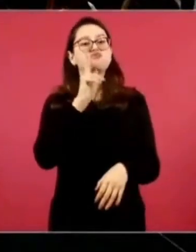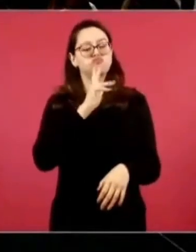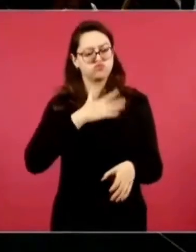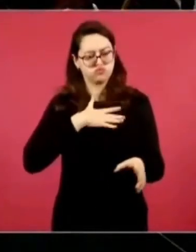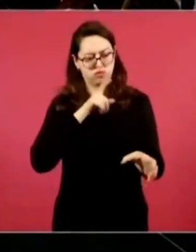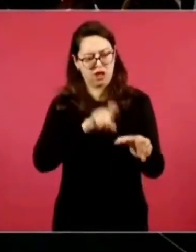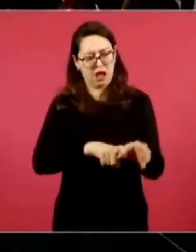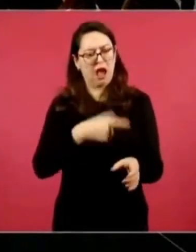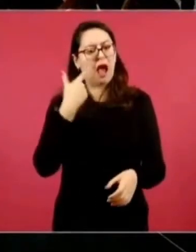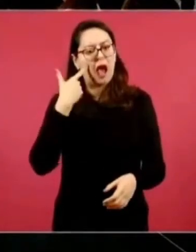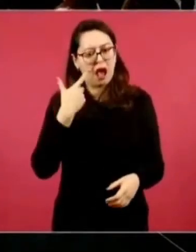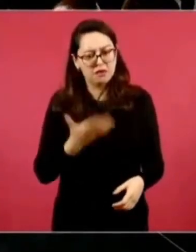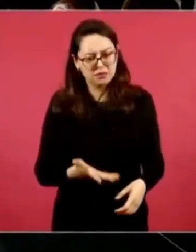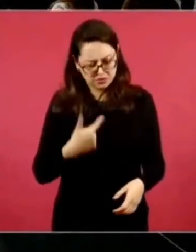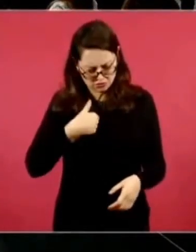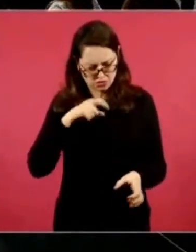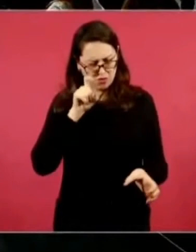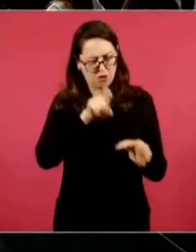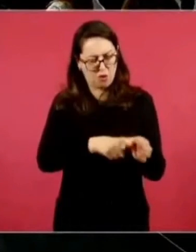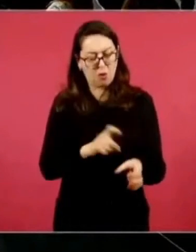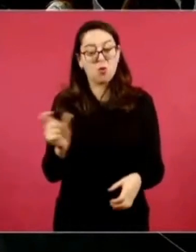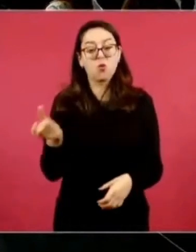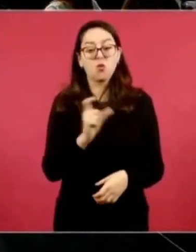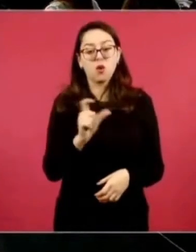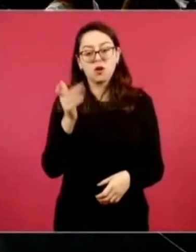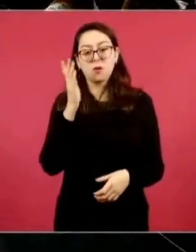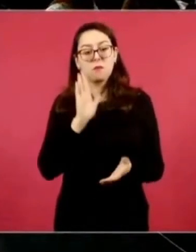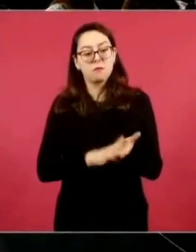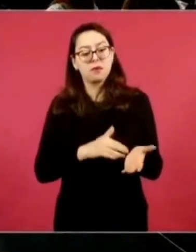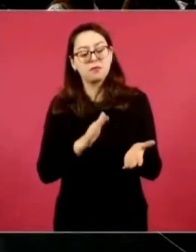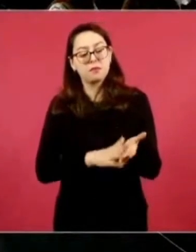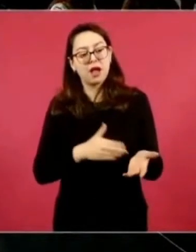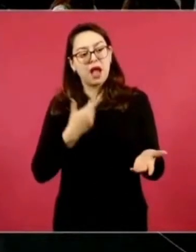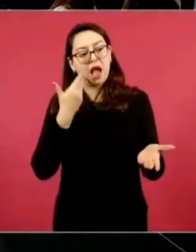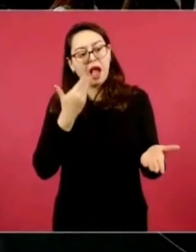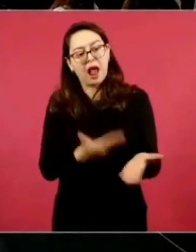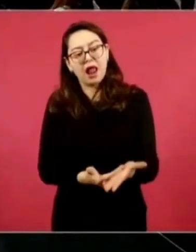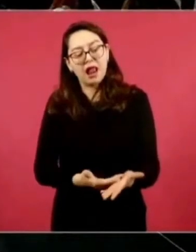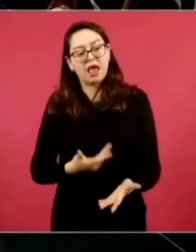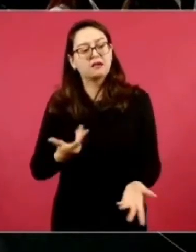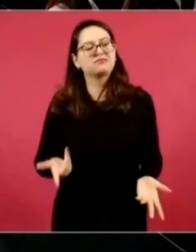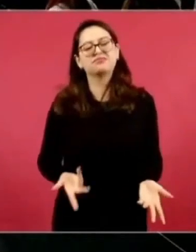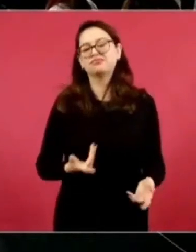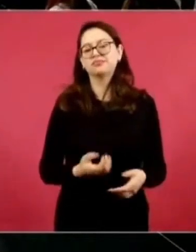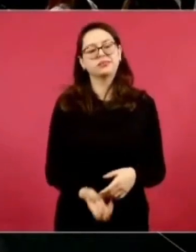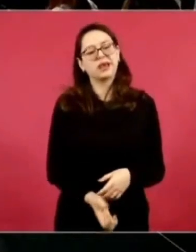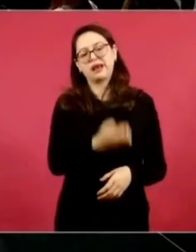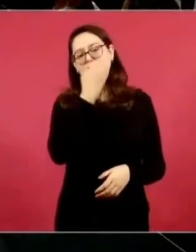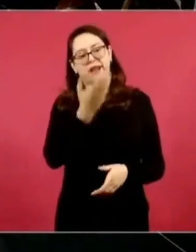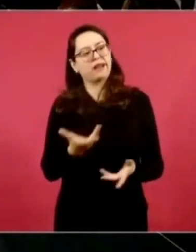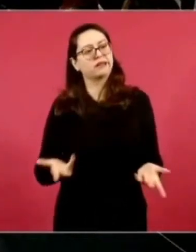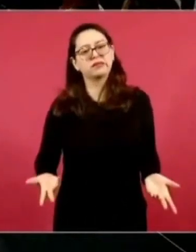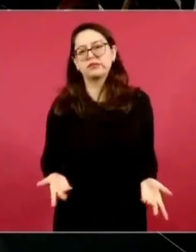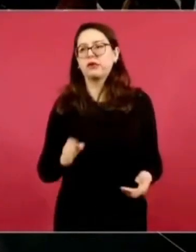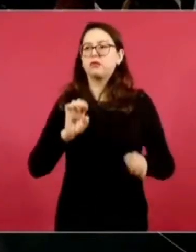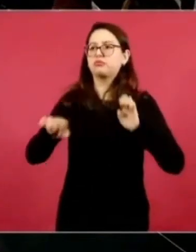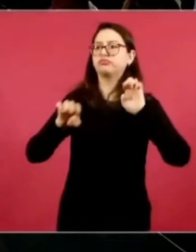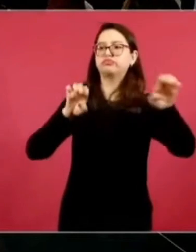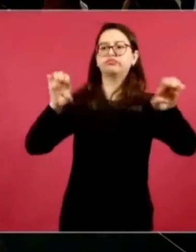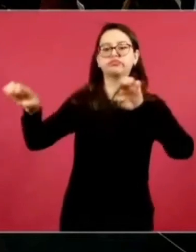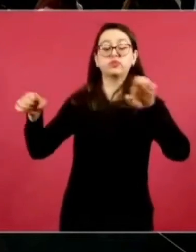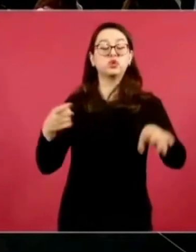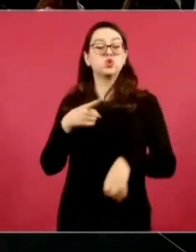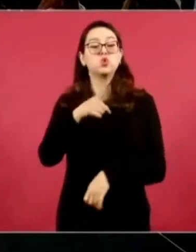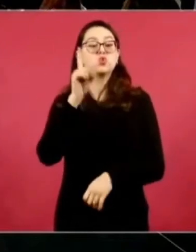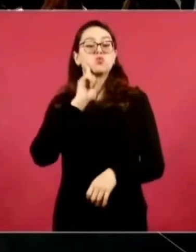mismo. Que saque los documentos, los engaños que le dan a los compañeros. La nueva funcionaria que